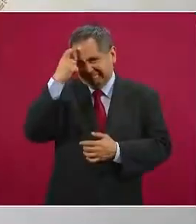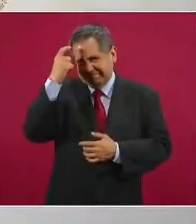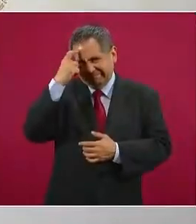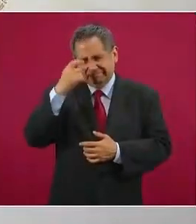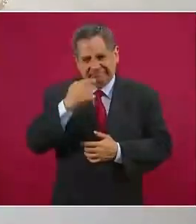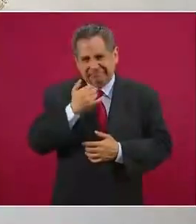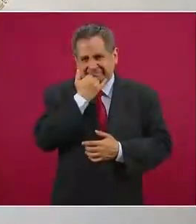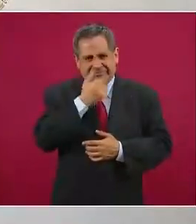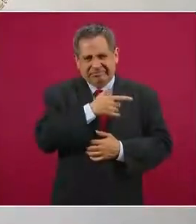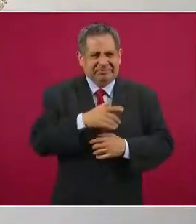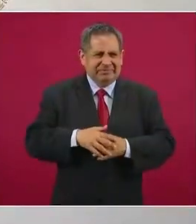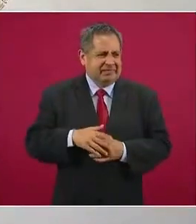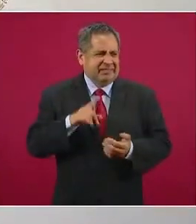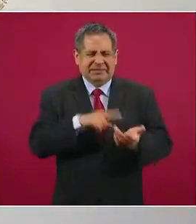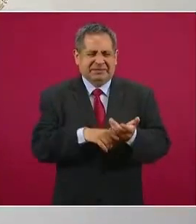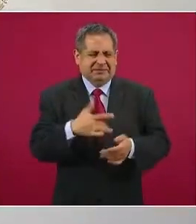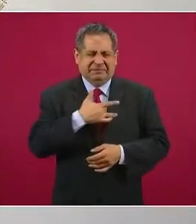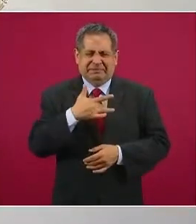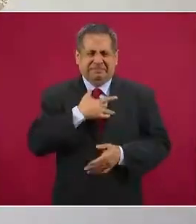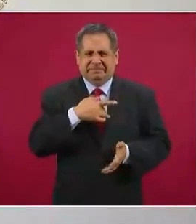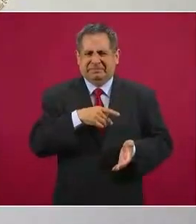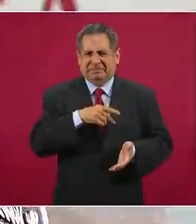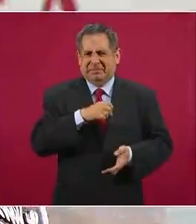es de mucha maldad